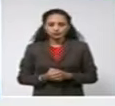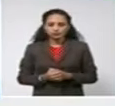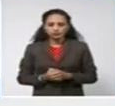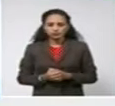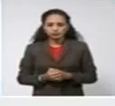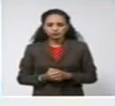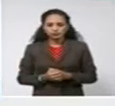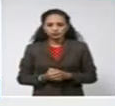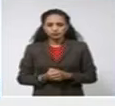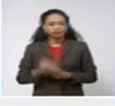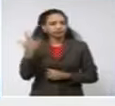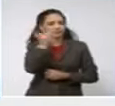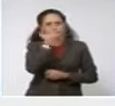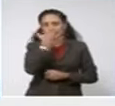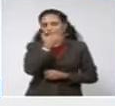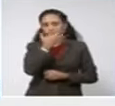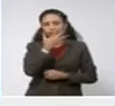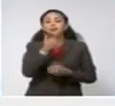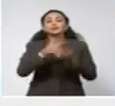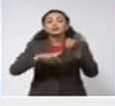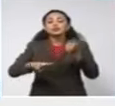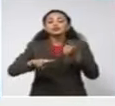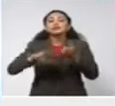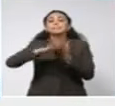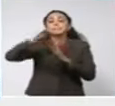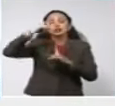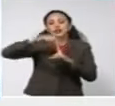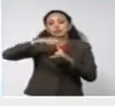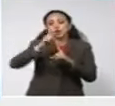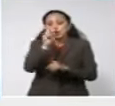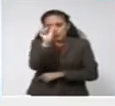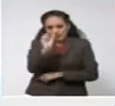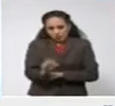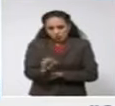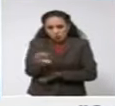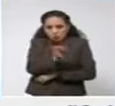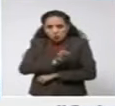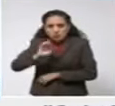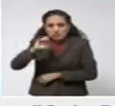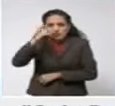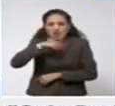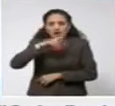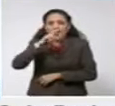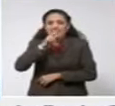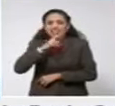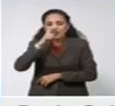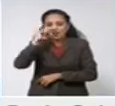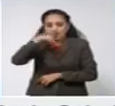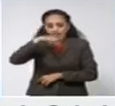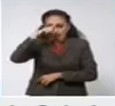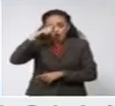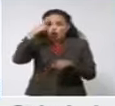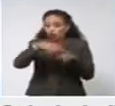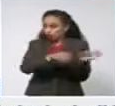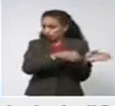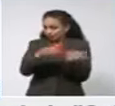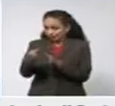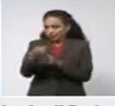de Matanzas se diagnostica un caso, que es del municipio de Cárdenas. De Santi Espíritu